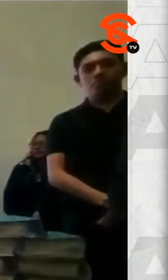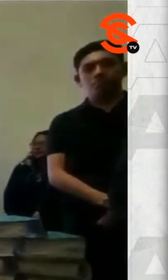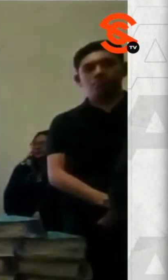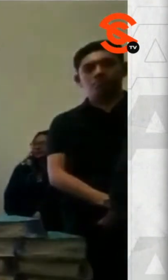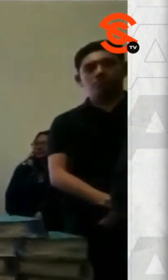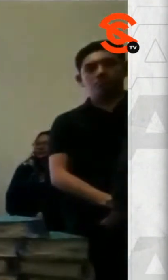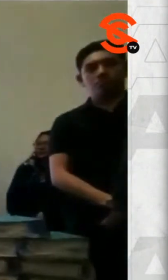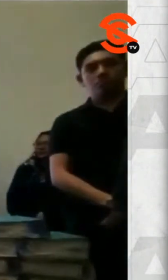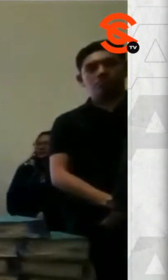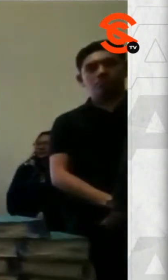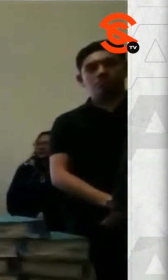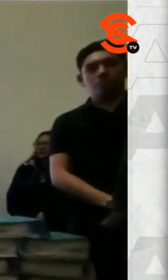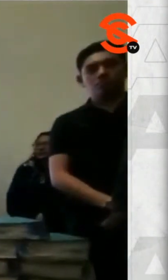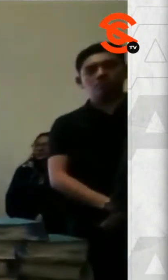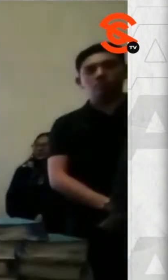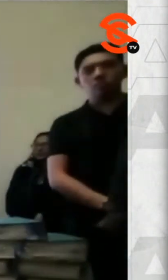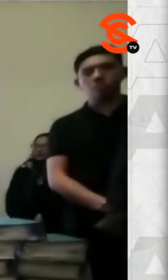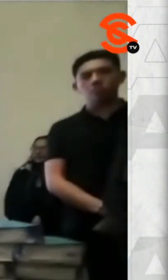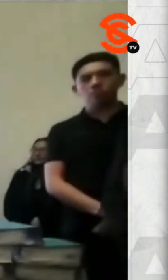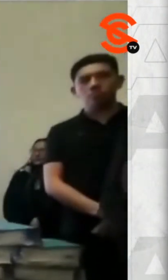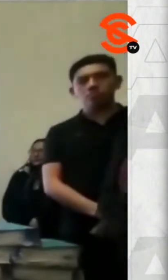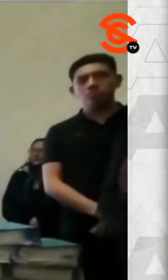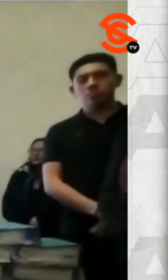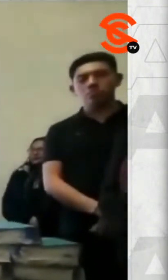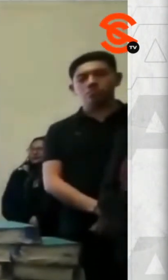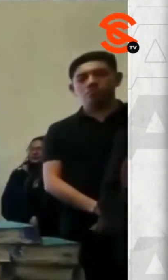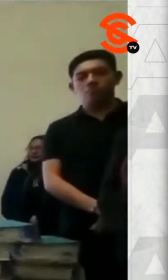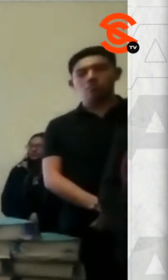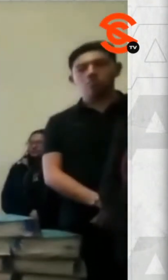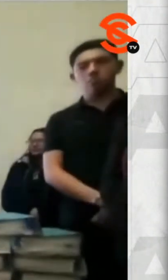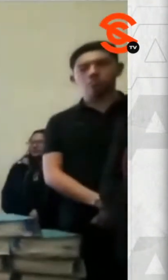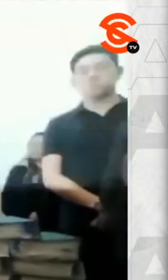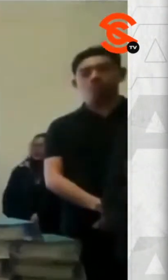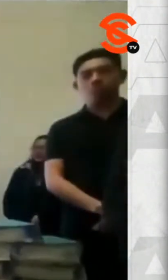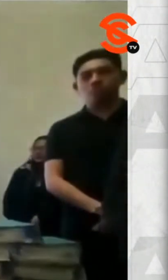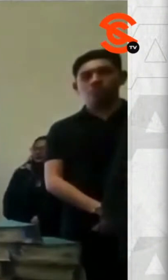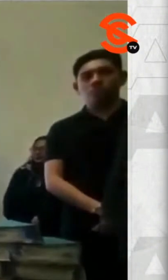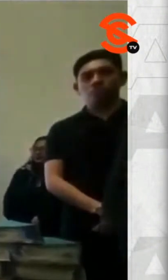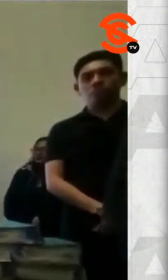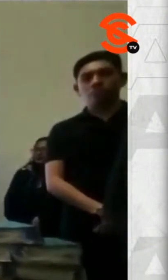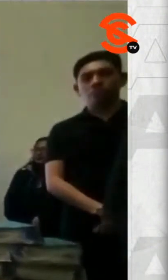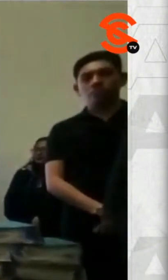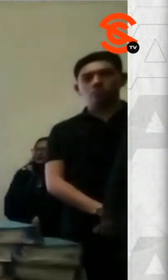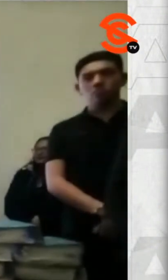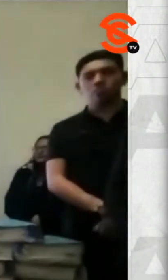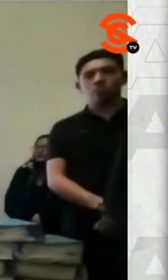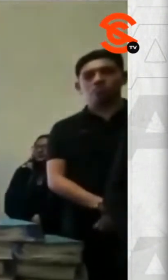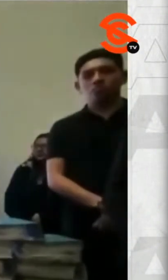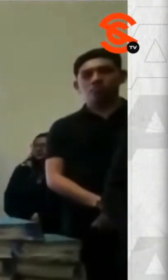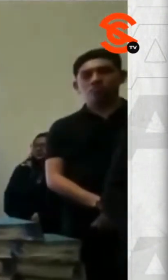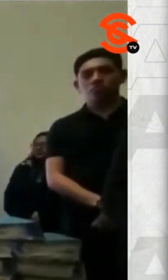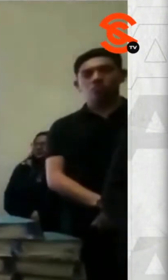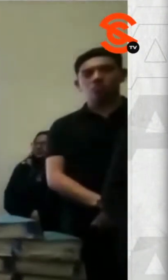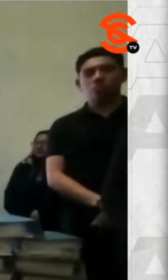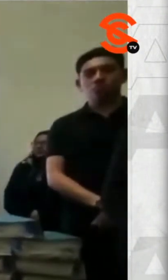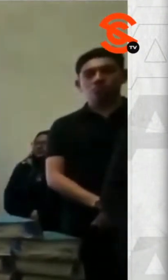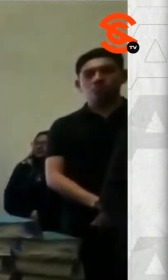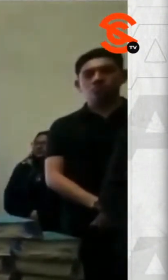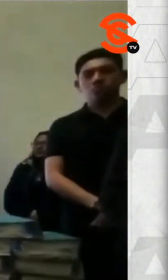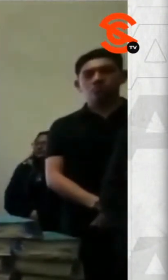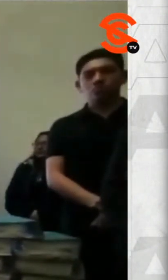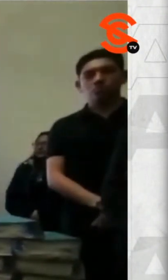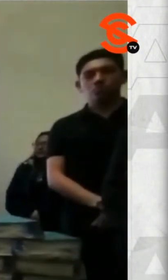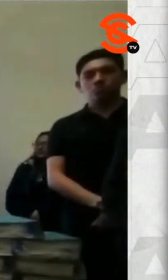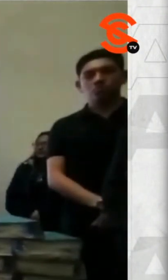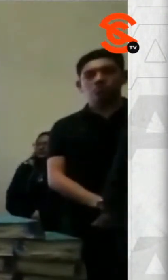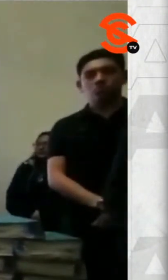también transmitir que, como bien fue cierto, solicité a diferentes